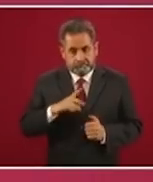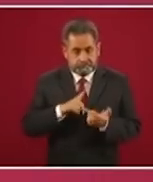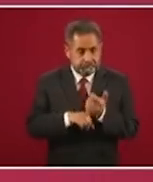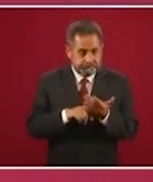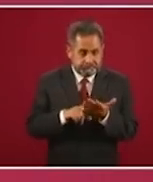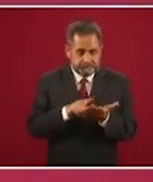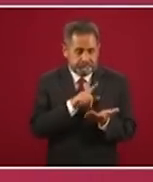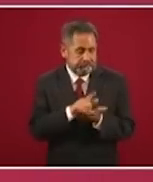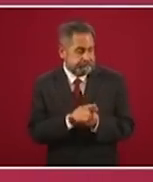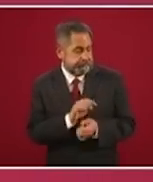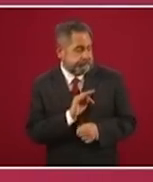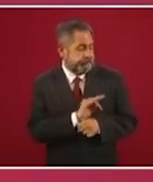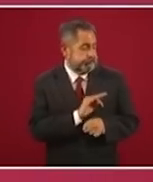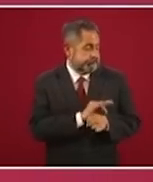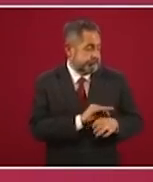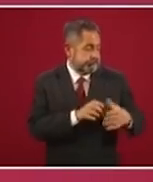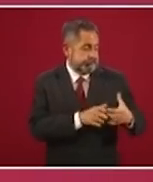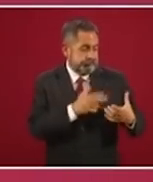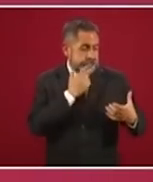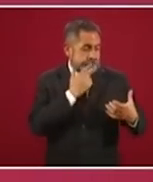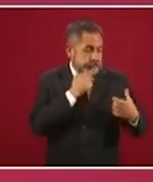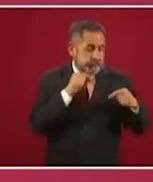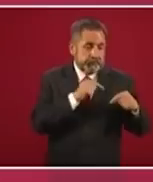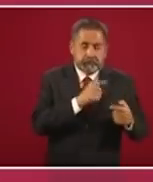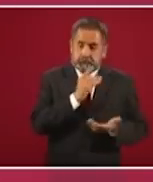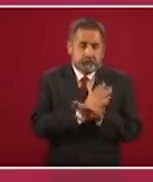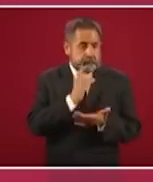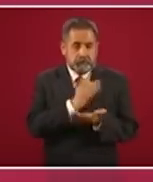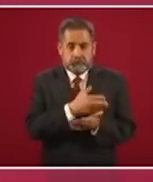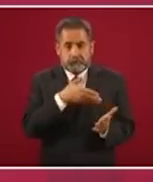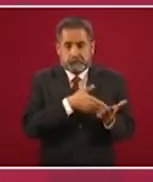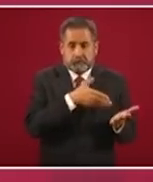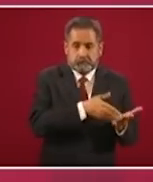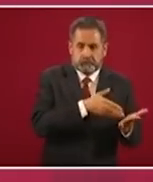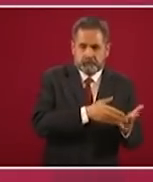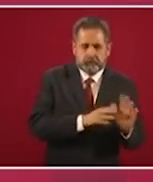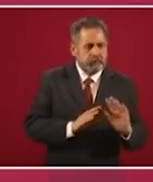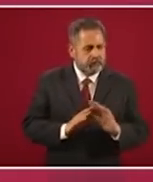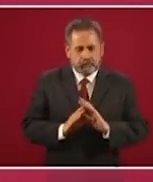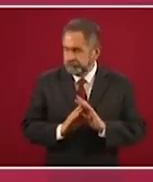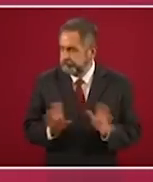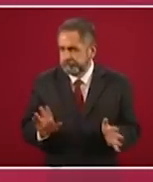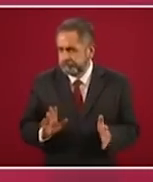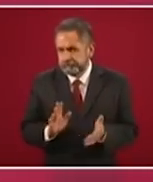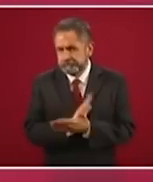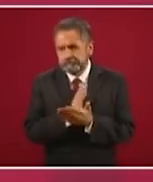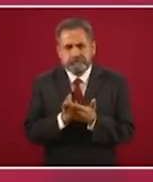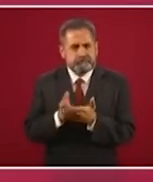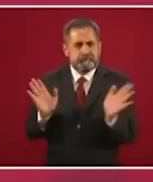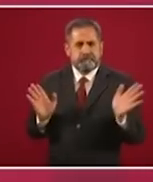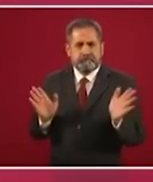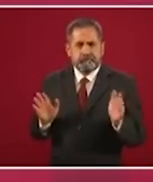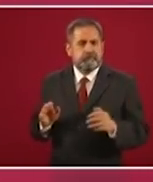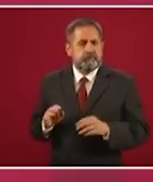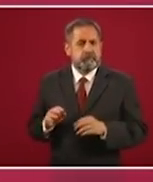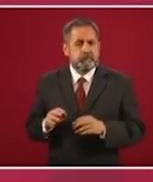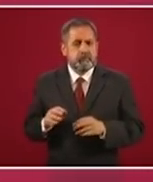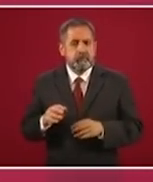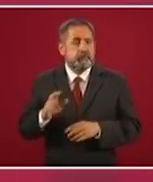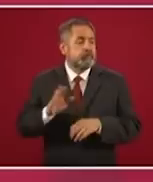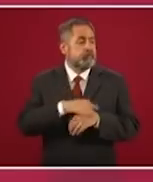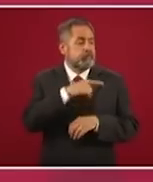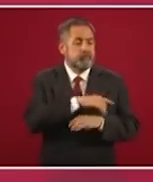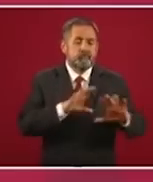de proteccionismo para algunas empresas que mantenían